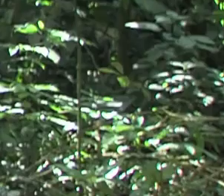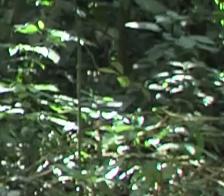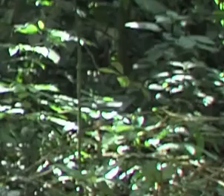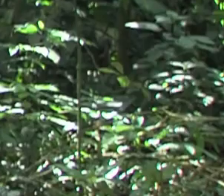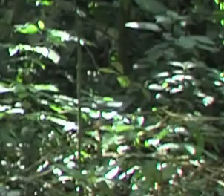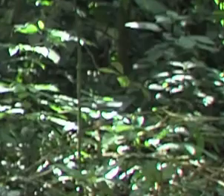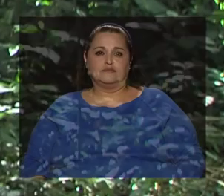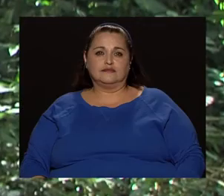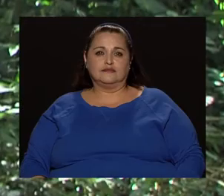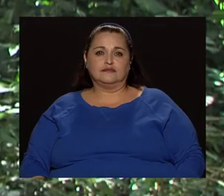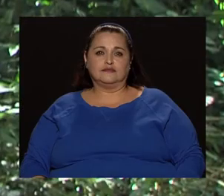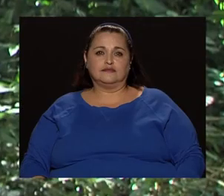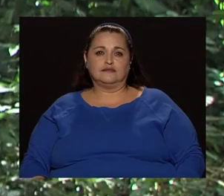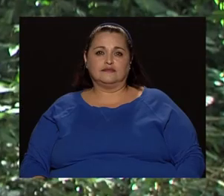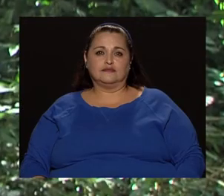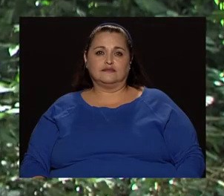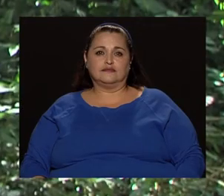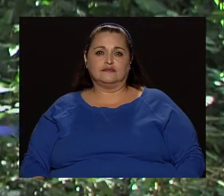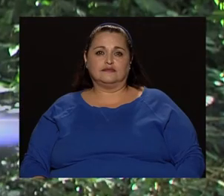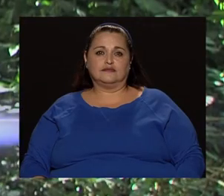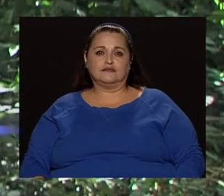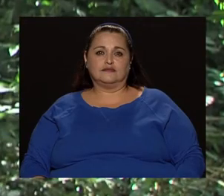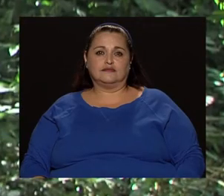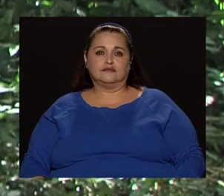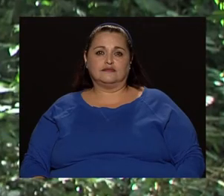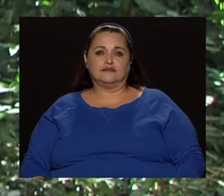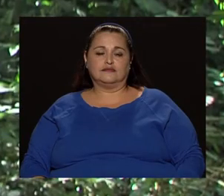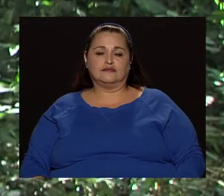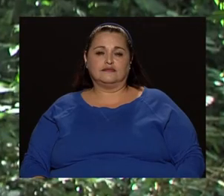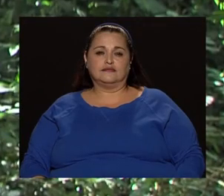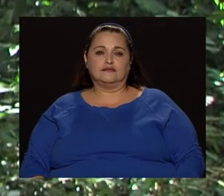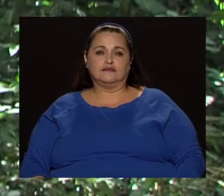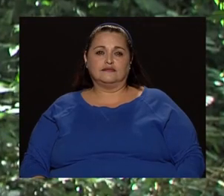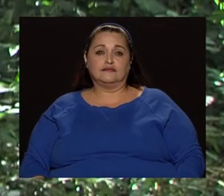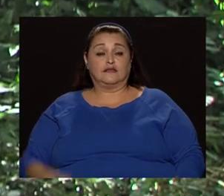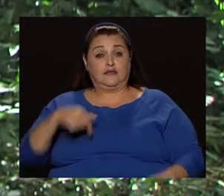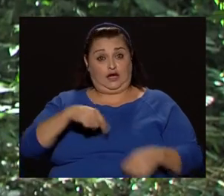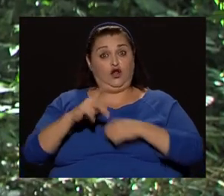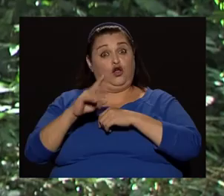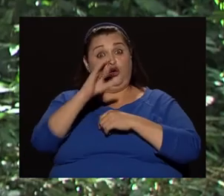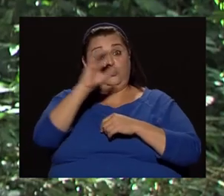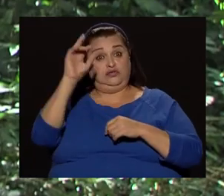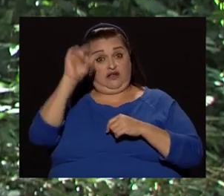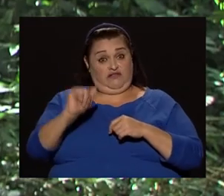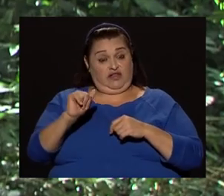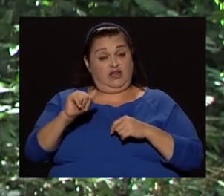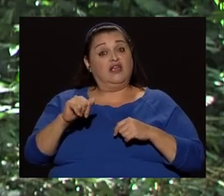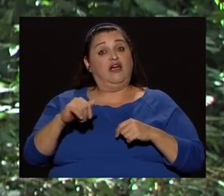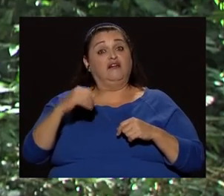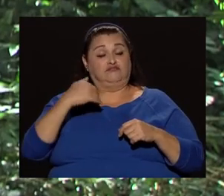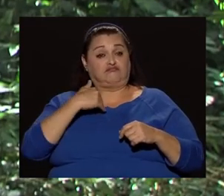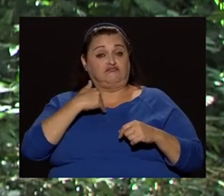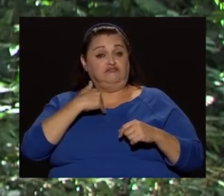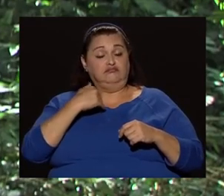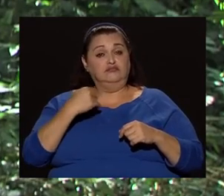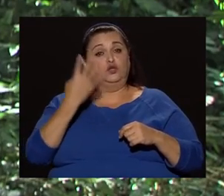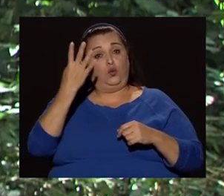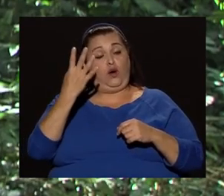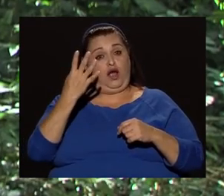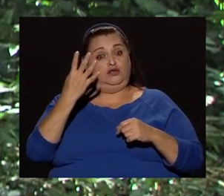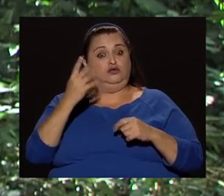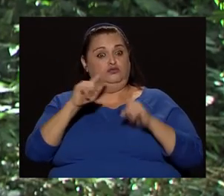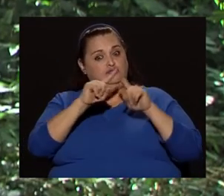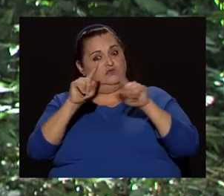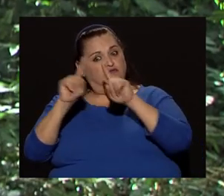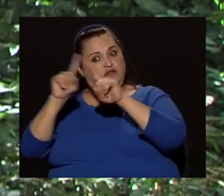En Costa Rica hay 4 especies de monos, monos del Nuevo Mundo: cara blanca, mono araña y mono